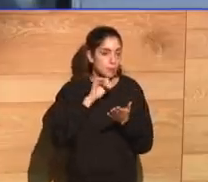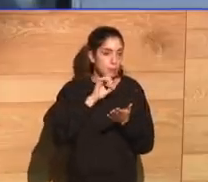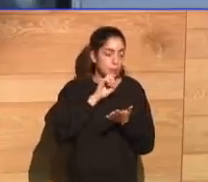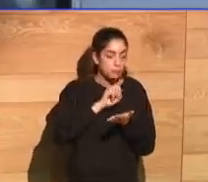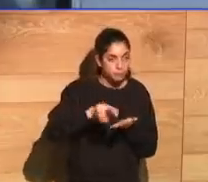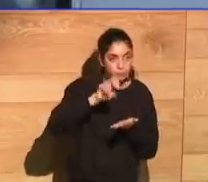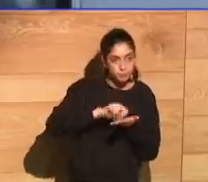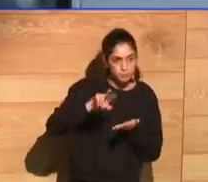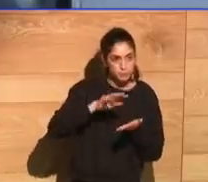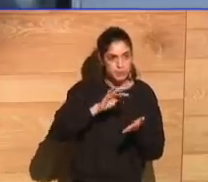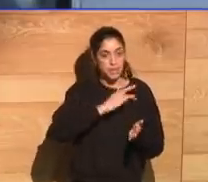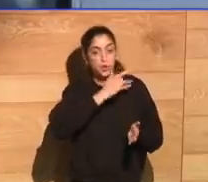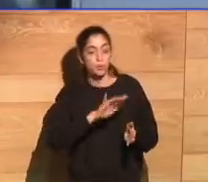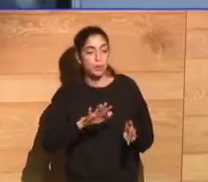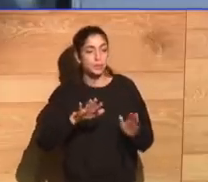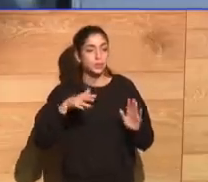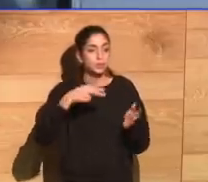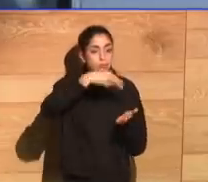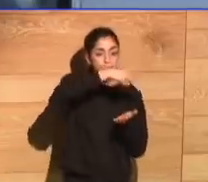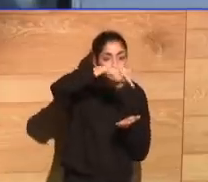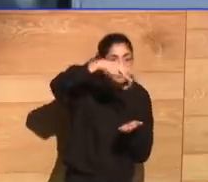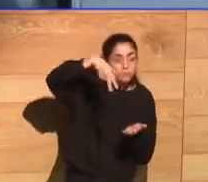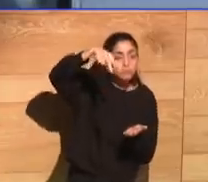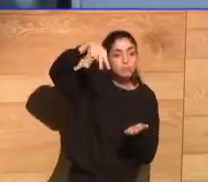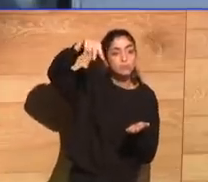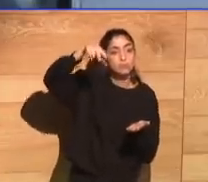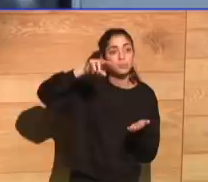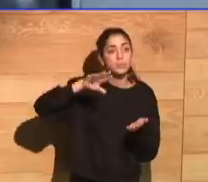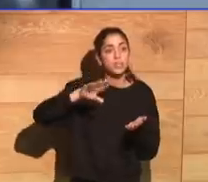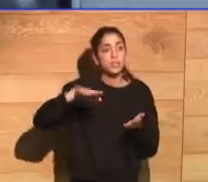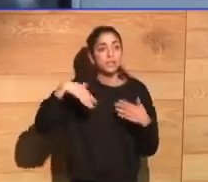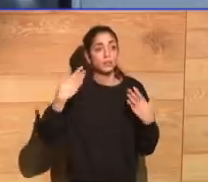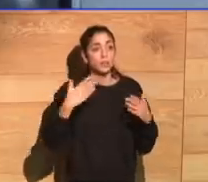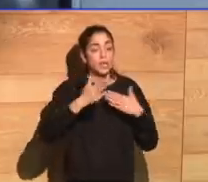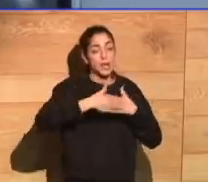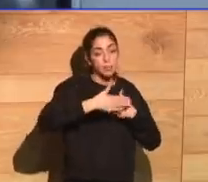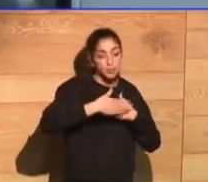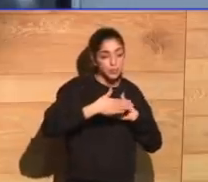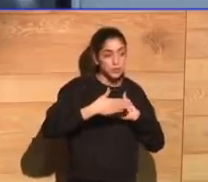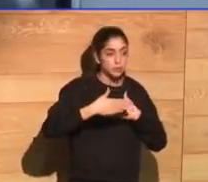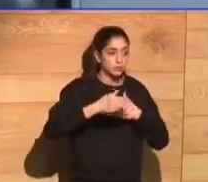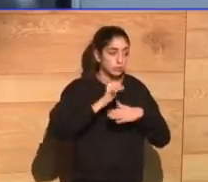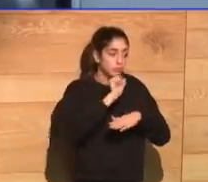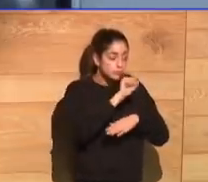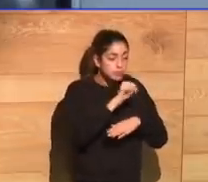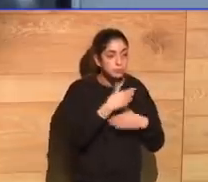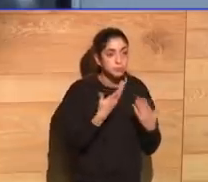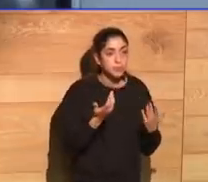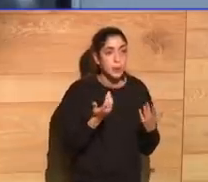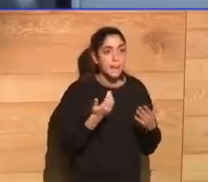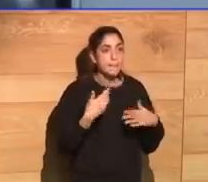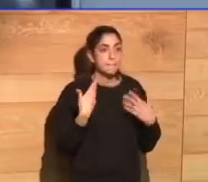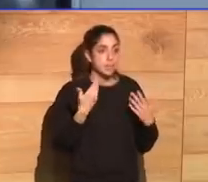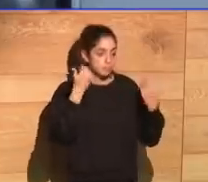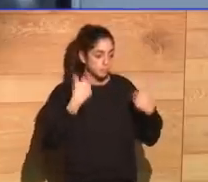se va volando Superman y en el mismo plano vimos como llaman a la puerta y la cámara panea y vemos que está Clark en la puerta, que es el propio